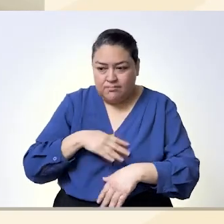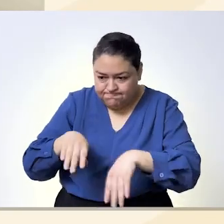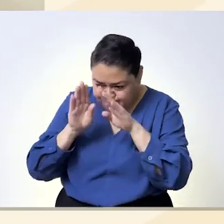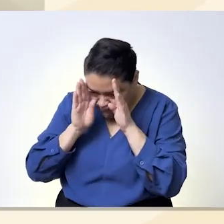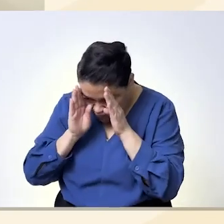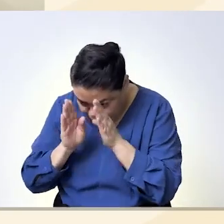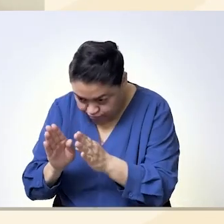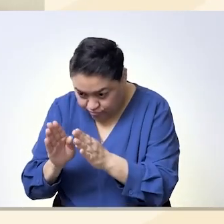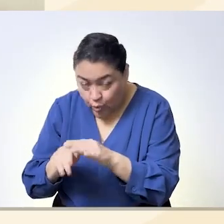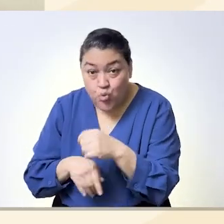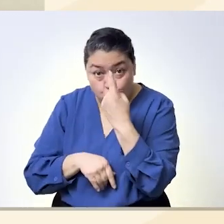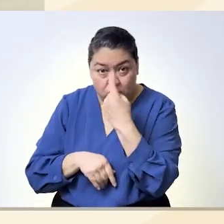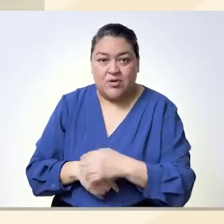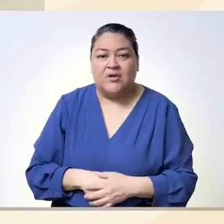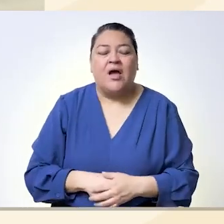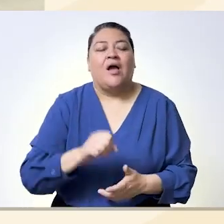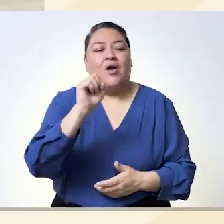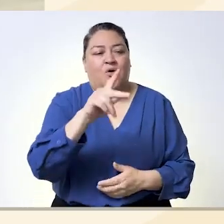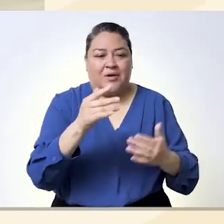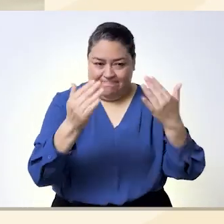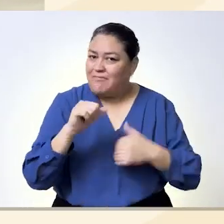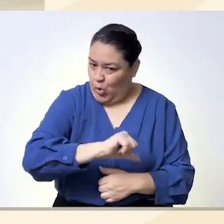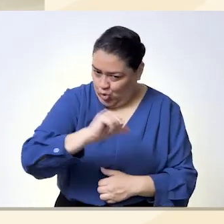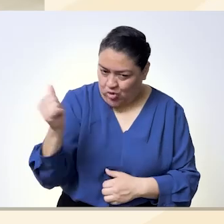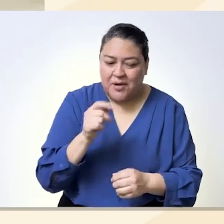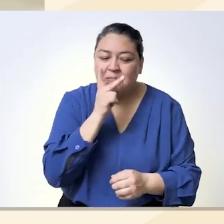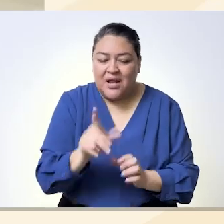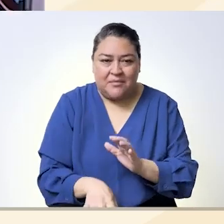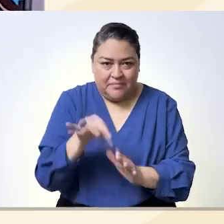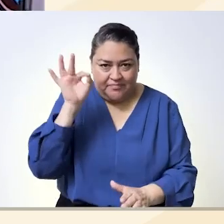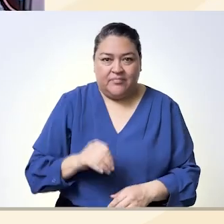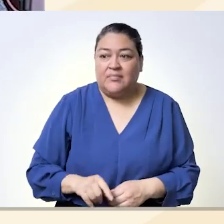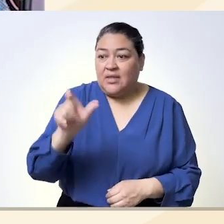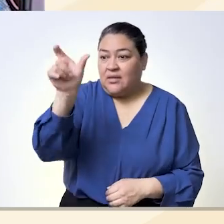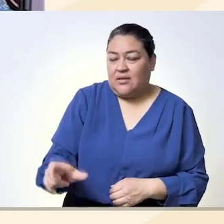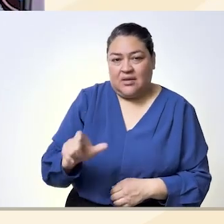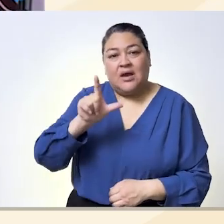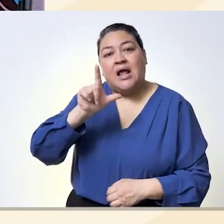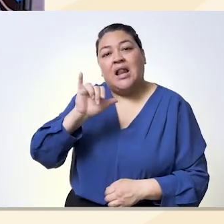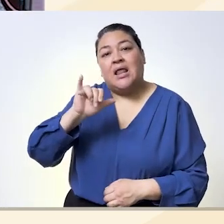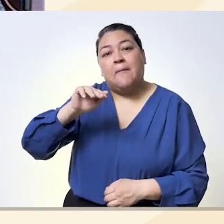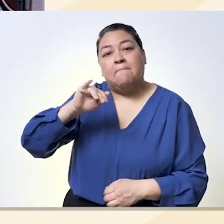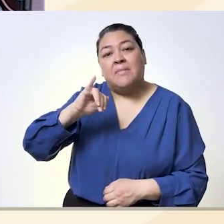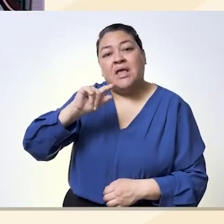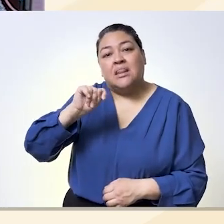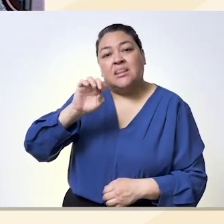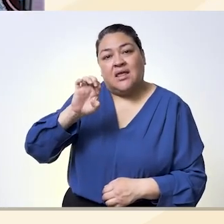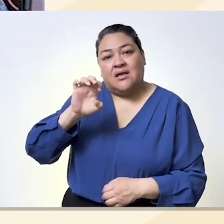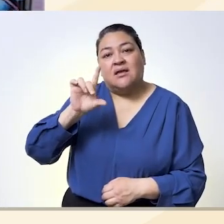en una cosa. lados. Una más difícil, ¿eh? Para que todo el mundo nos agarremos en el foro. Límite de